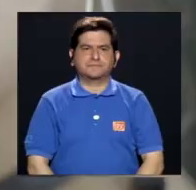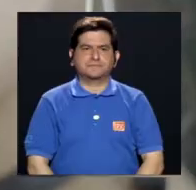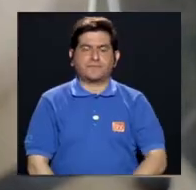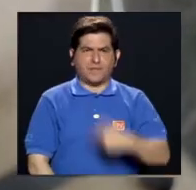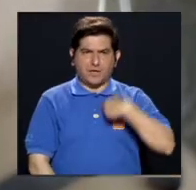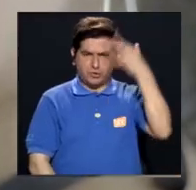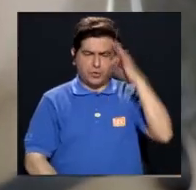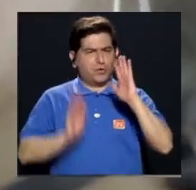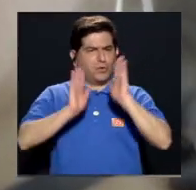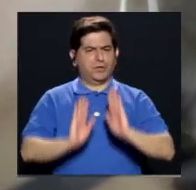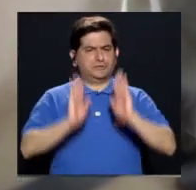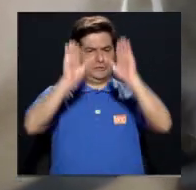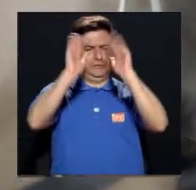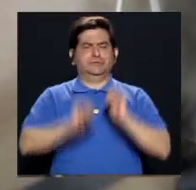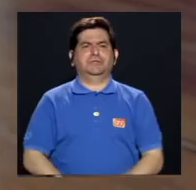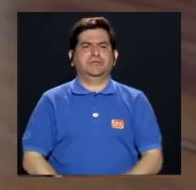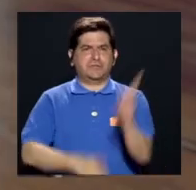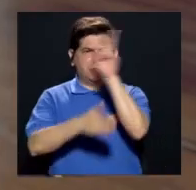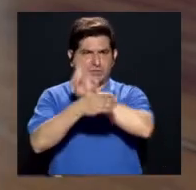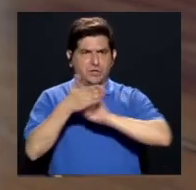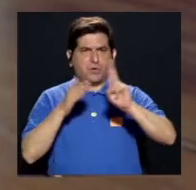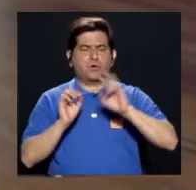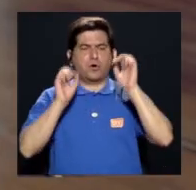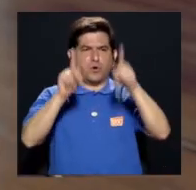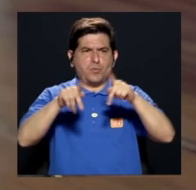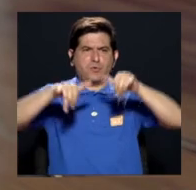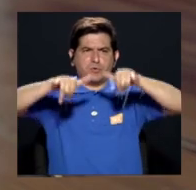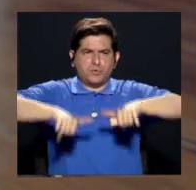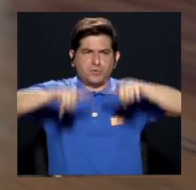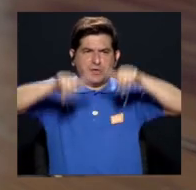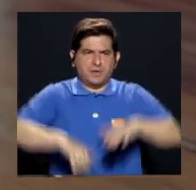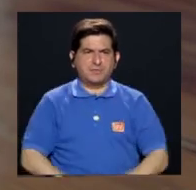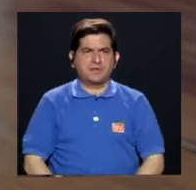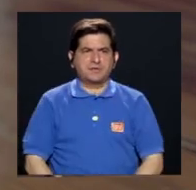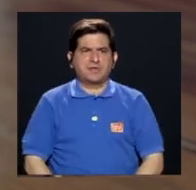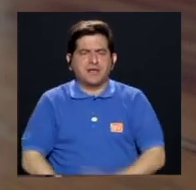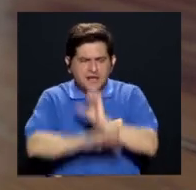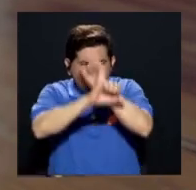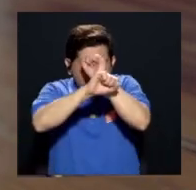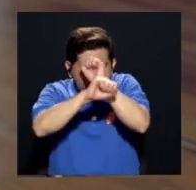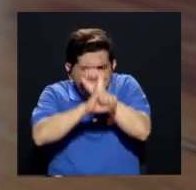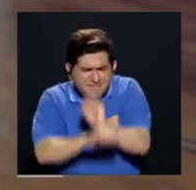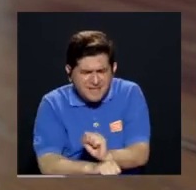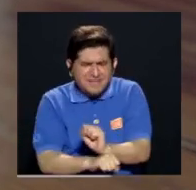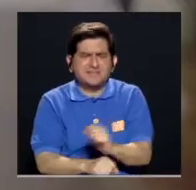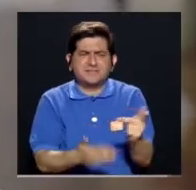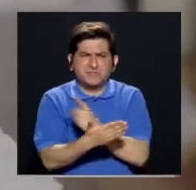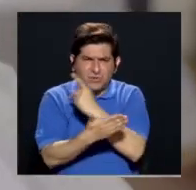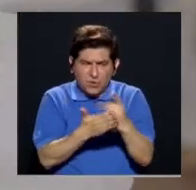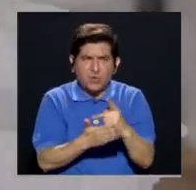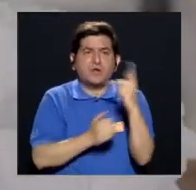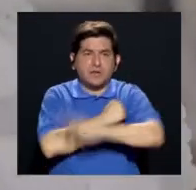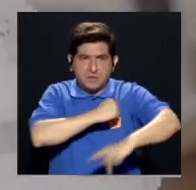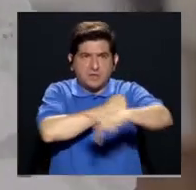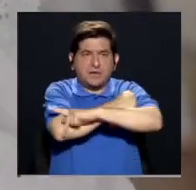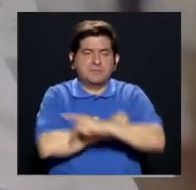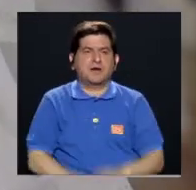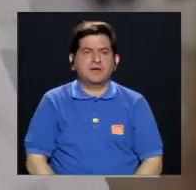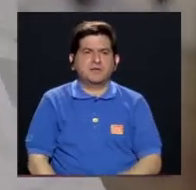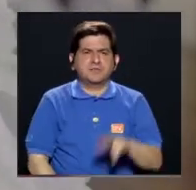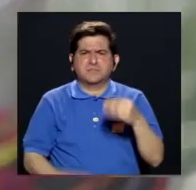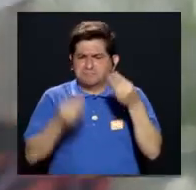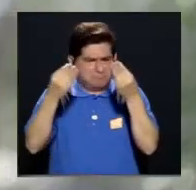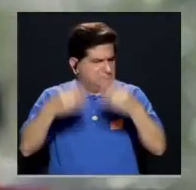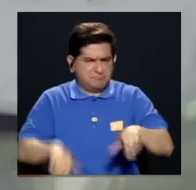A mí me parece excelente, ¿verdad?, que la U nos permita mantener las tradiciones de nuestra provincia, de nuestro país, ¿verdad?, para no dejar